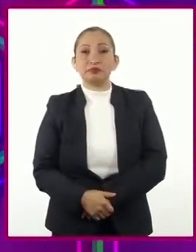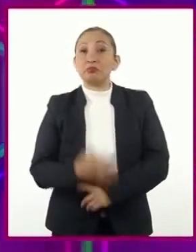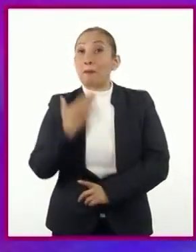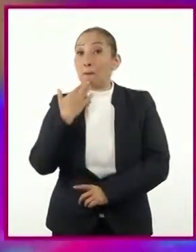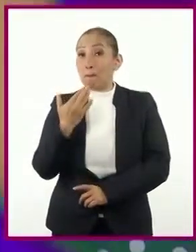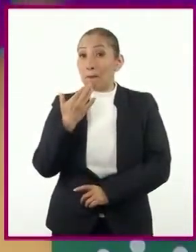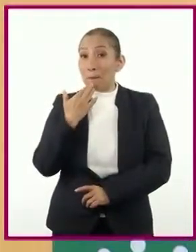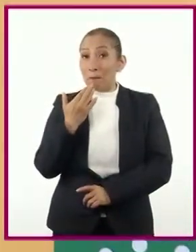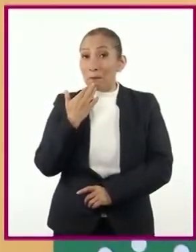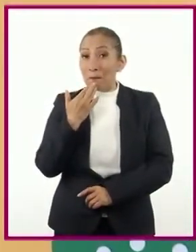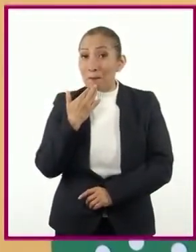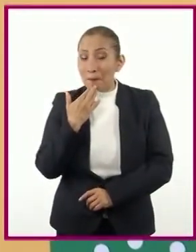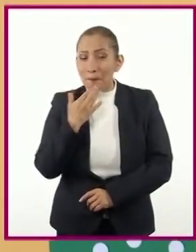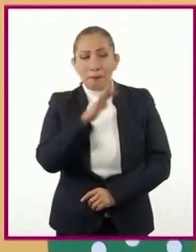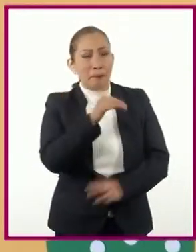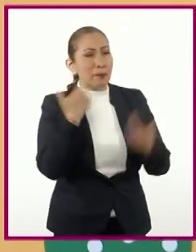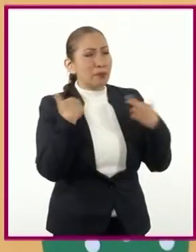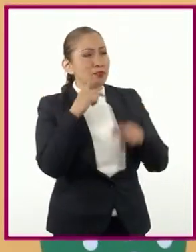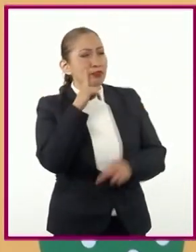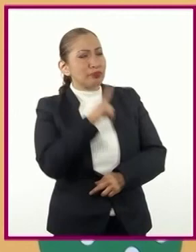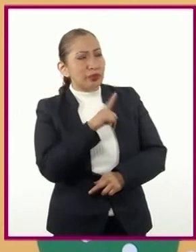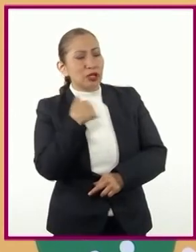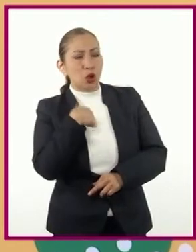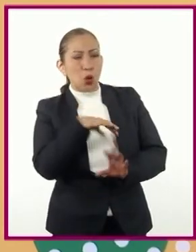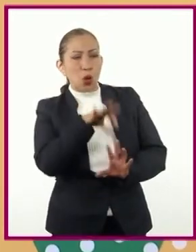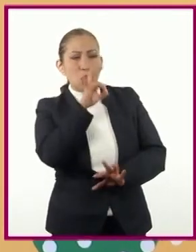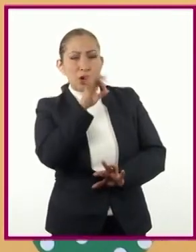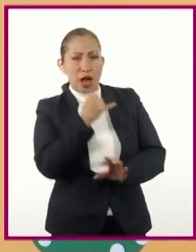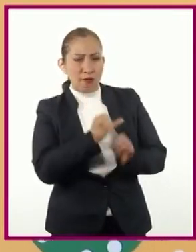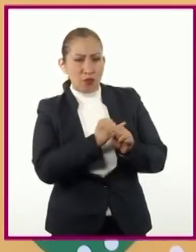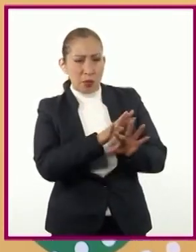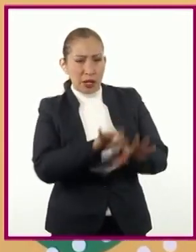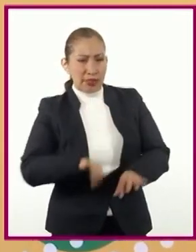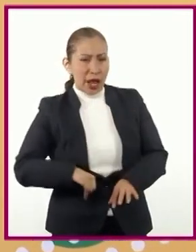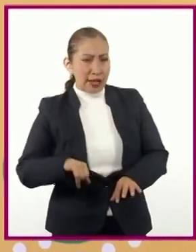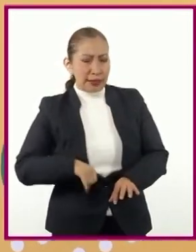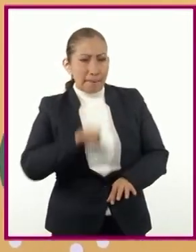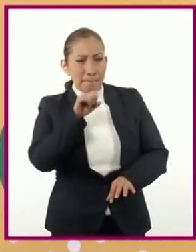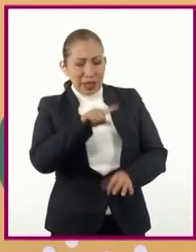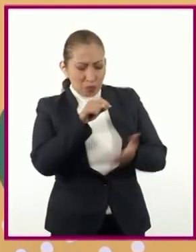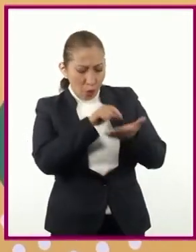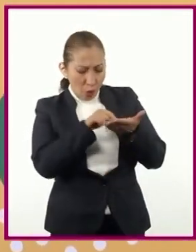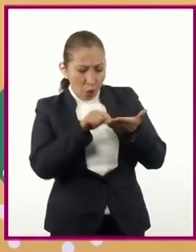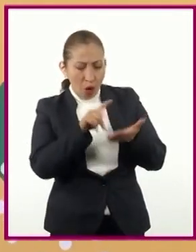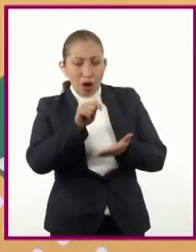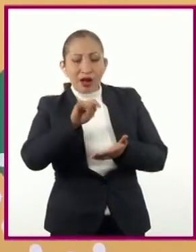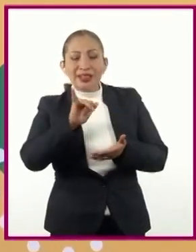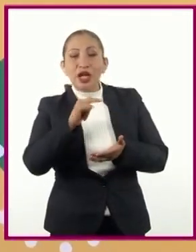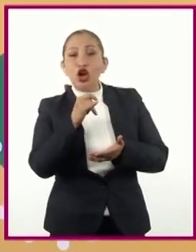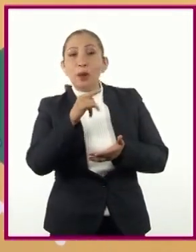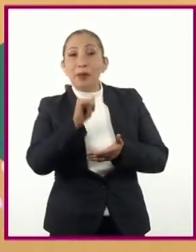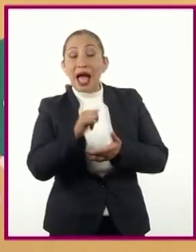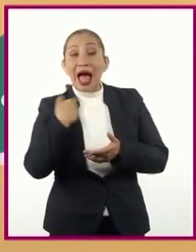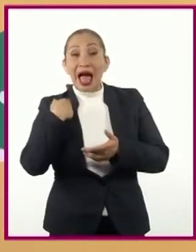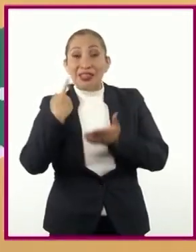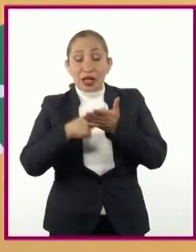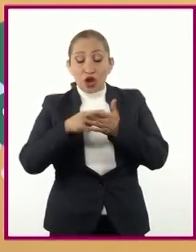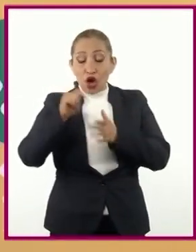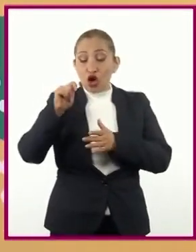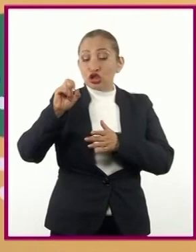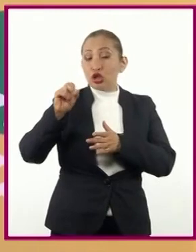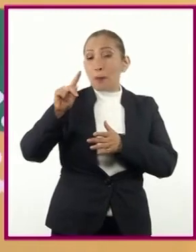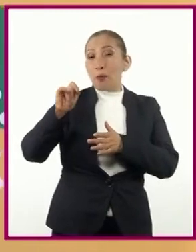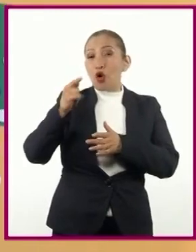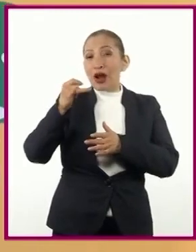bien. Maestra Isabel, encontré un dato interesante de la aplicación de la trigonometría en la topografía, que tiene